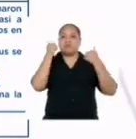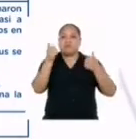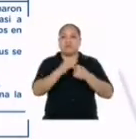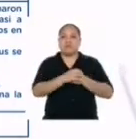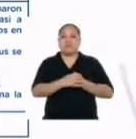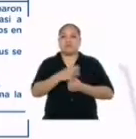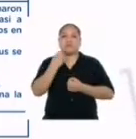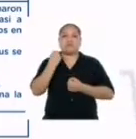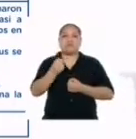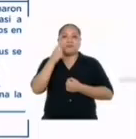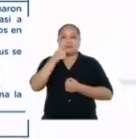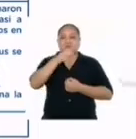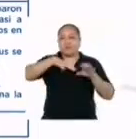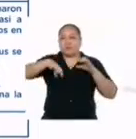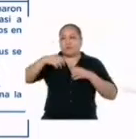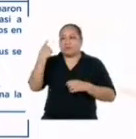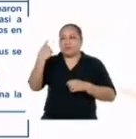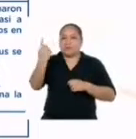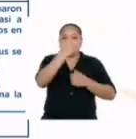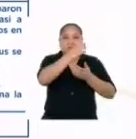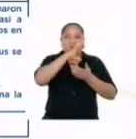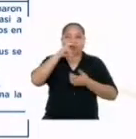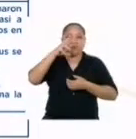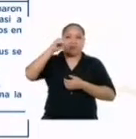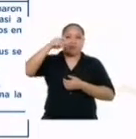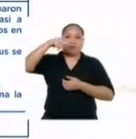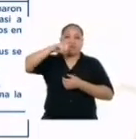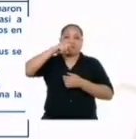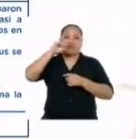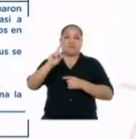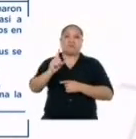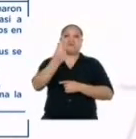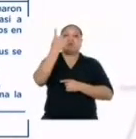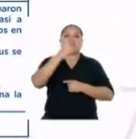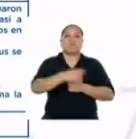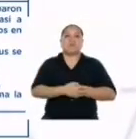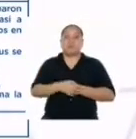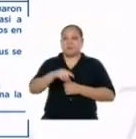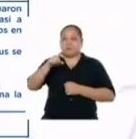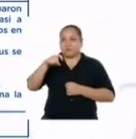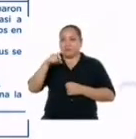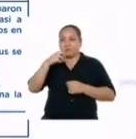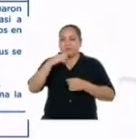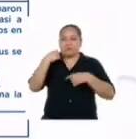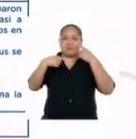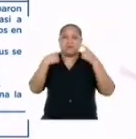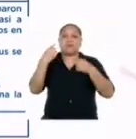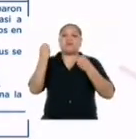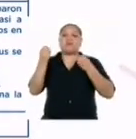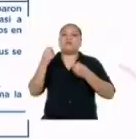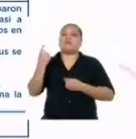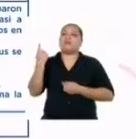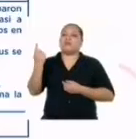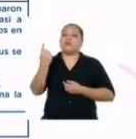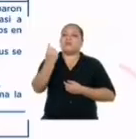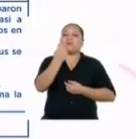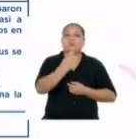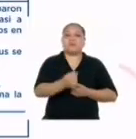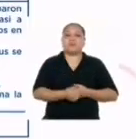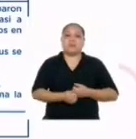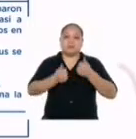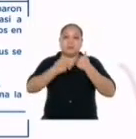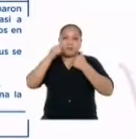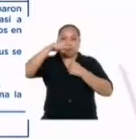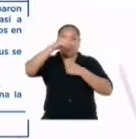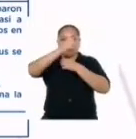bien, porque hará que cada crónica sea única. Hay que contar cómo cada quien vivió este